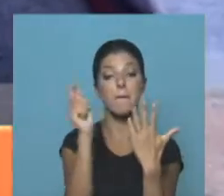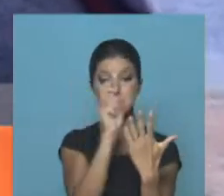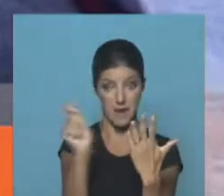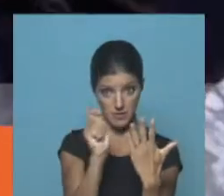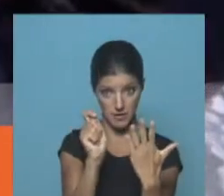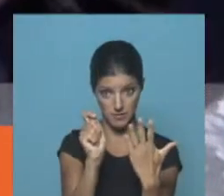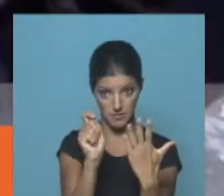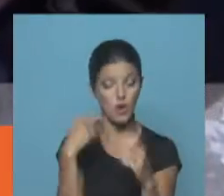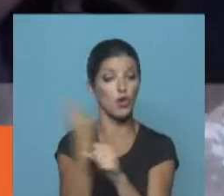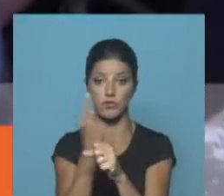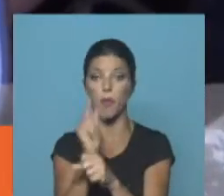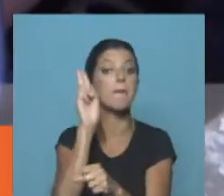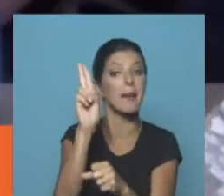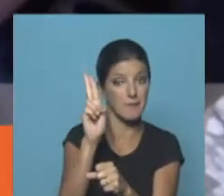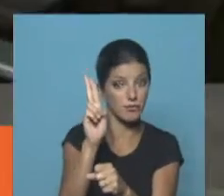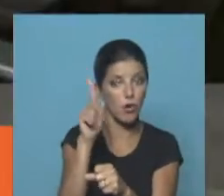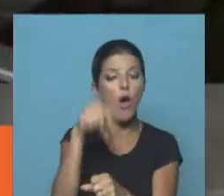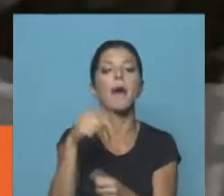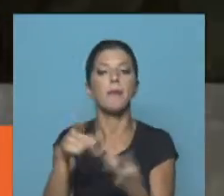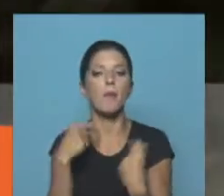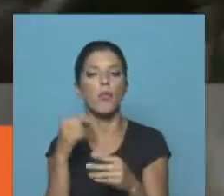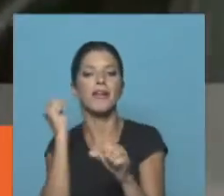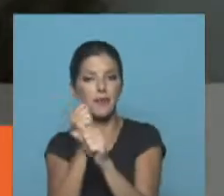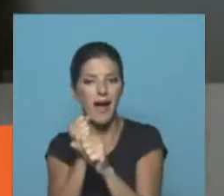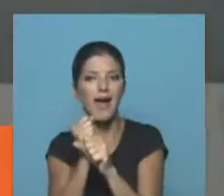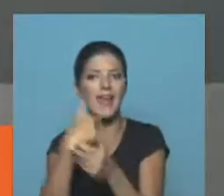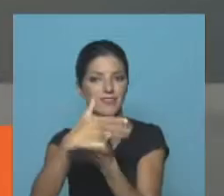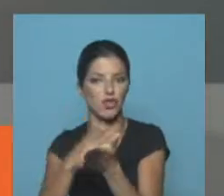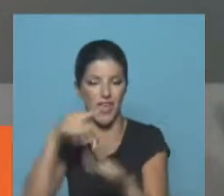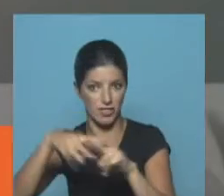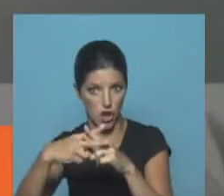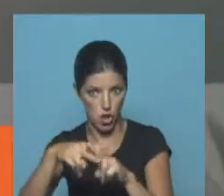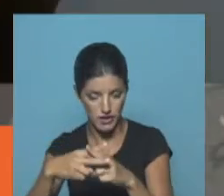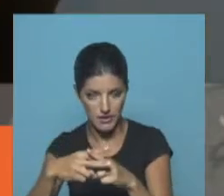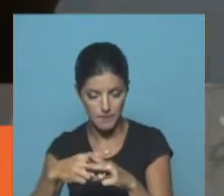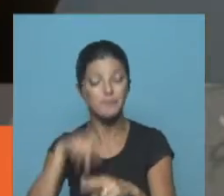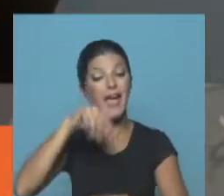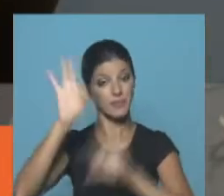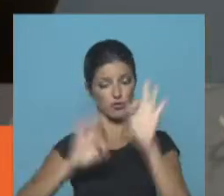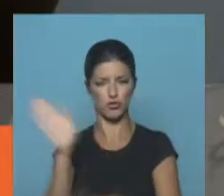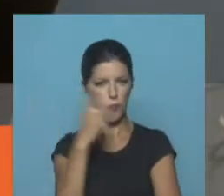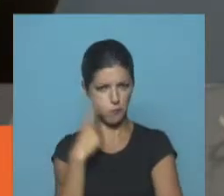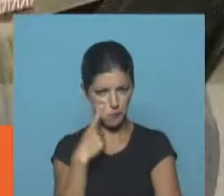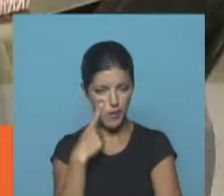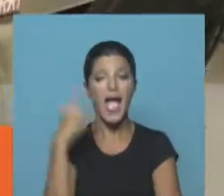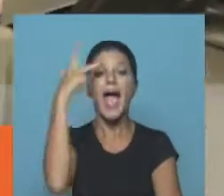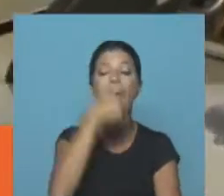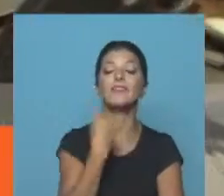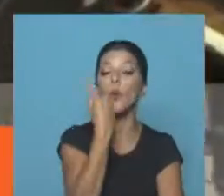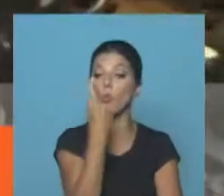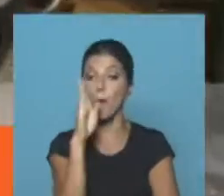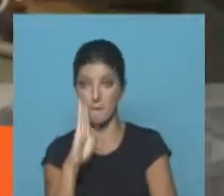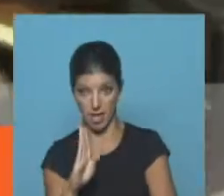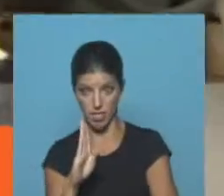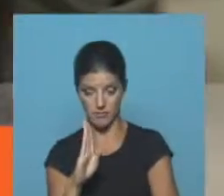procesamiento rápido de visas para empleos en empresas del sector tecnológico. Este programa, conocido como H-1B, se